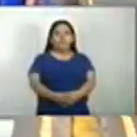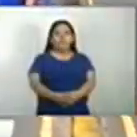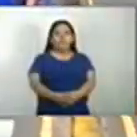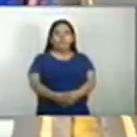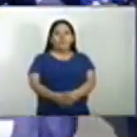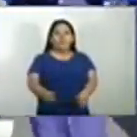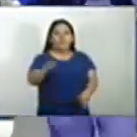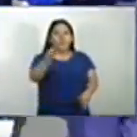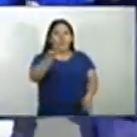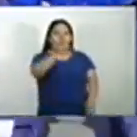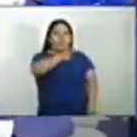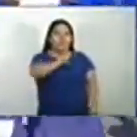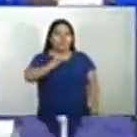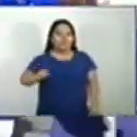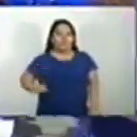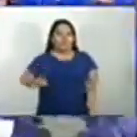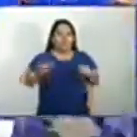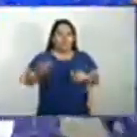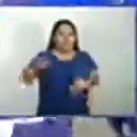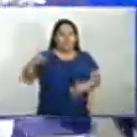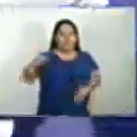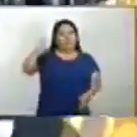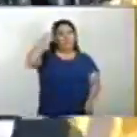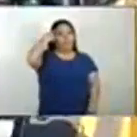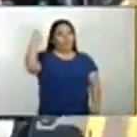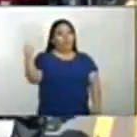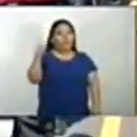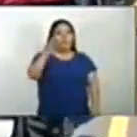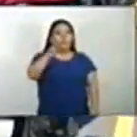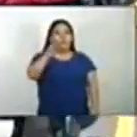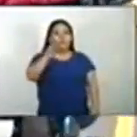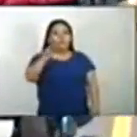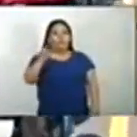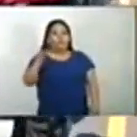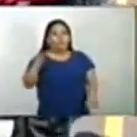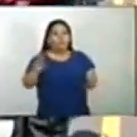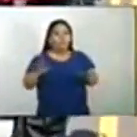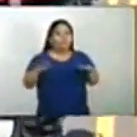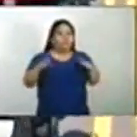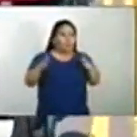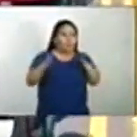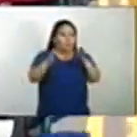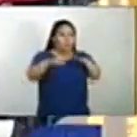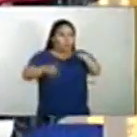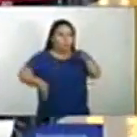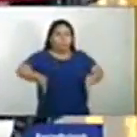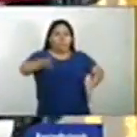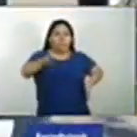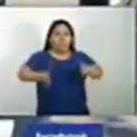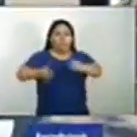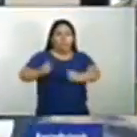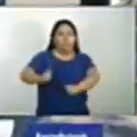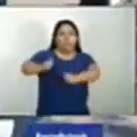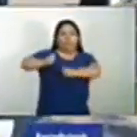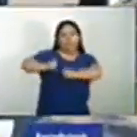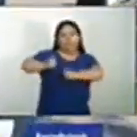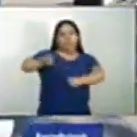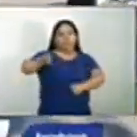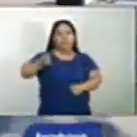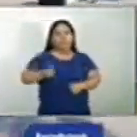El Salvador conmemoró 202 años de independencia con masivos desfiles de estudiantes, militares y